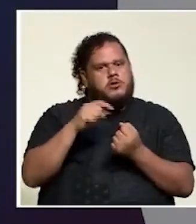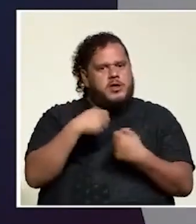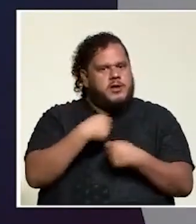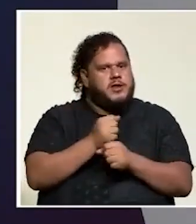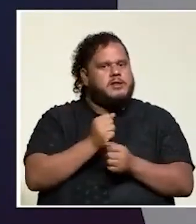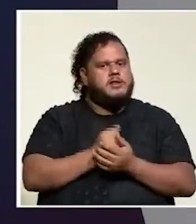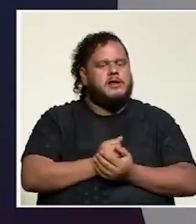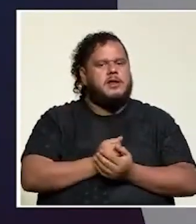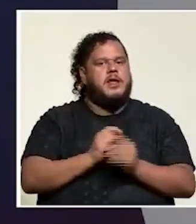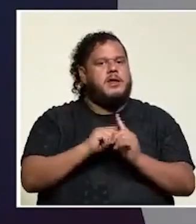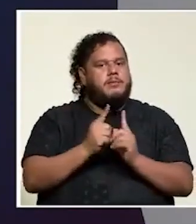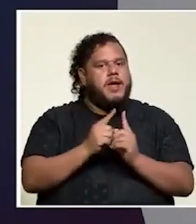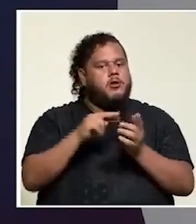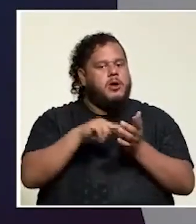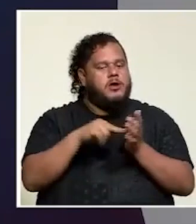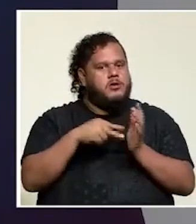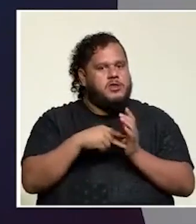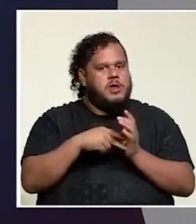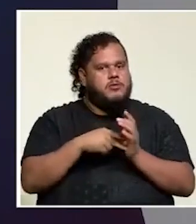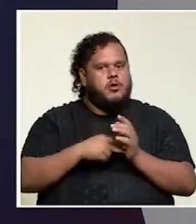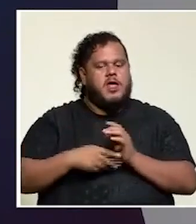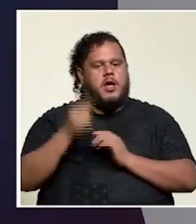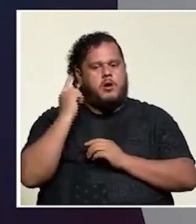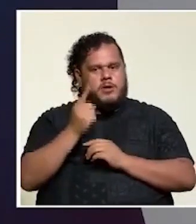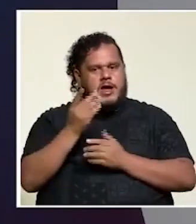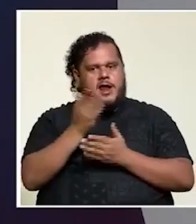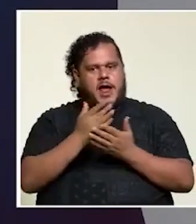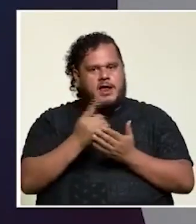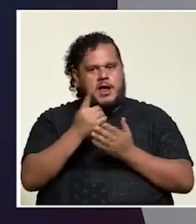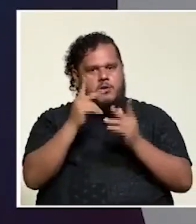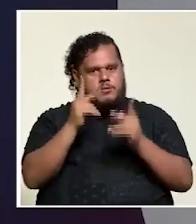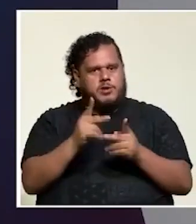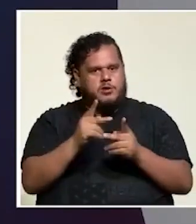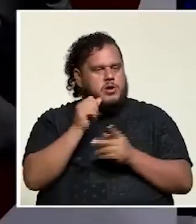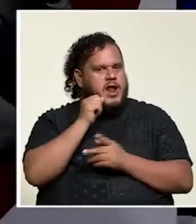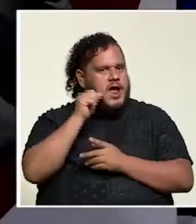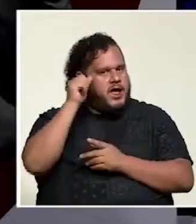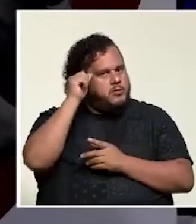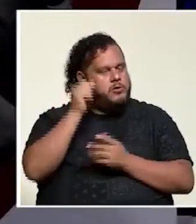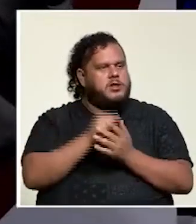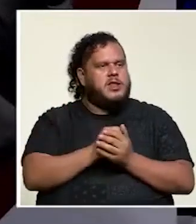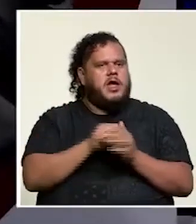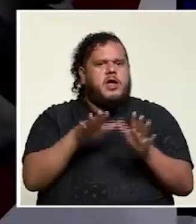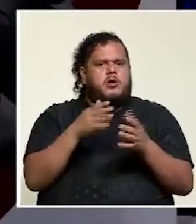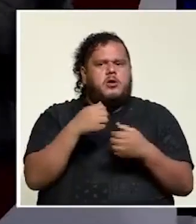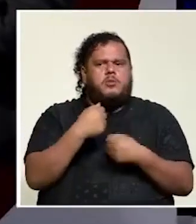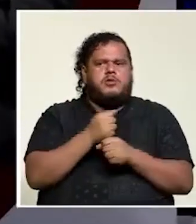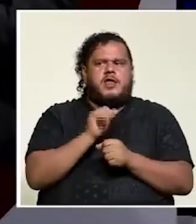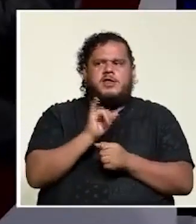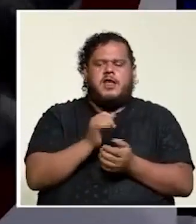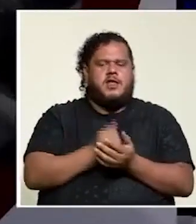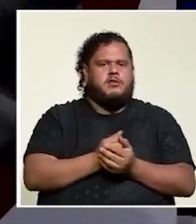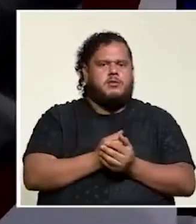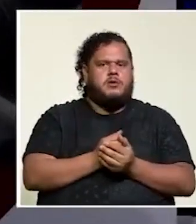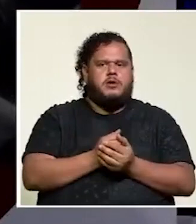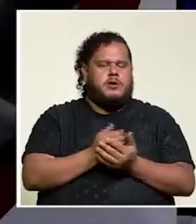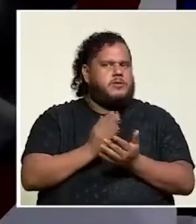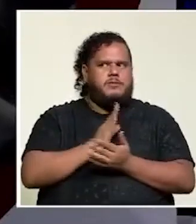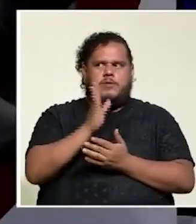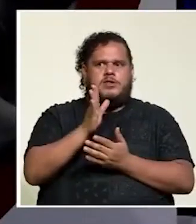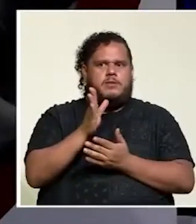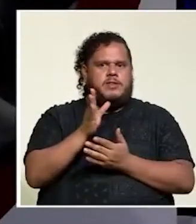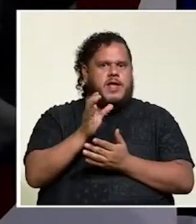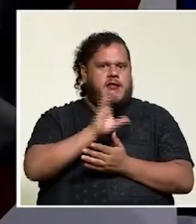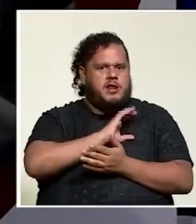hacer. Pero el concepto de obligar a alguien, a una persona adulta, ¿cómo se hace eso, Vilma? Vamos a mandar a la